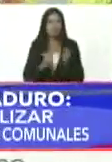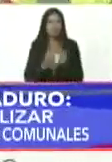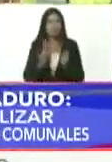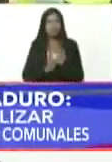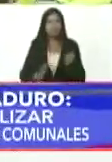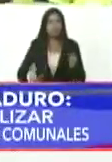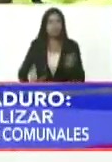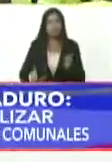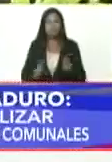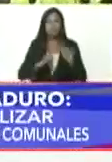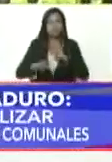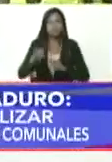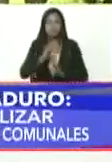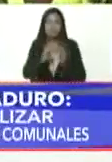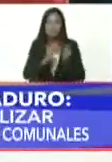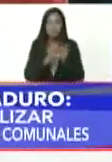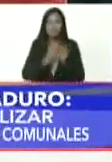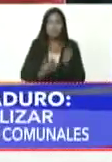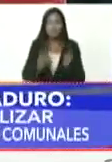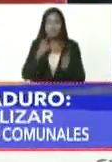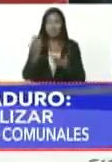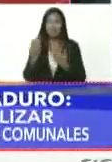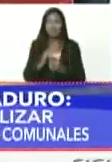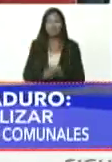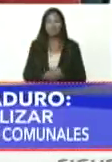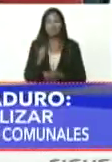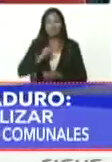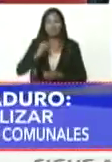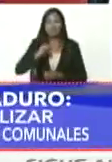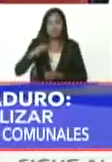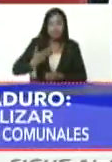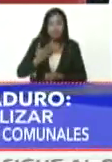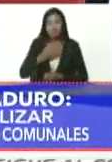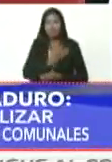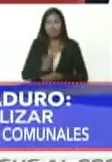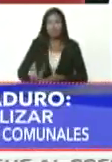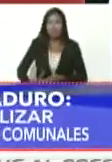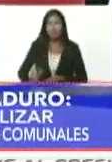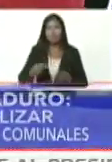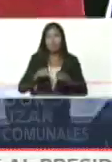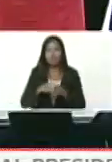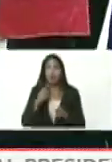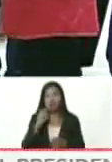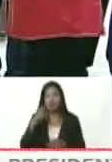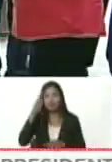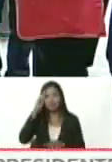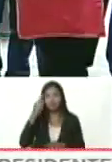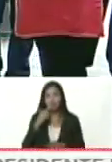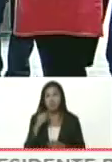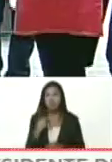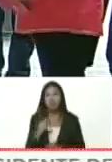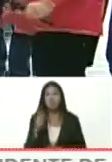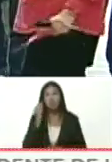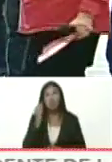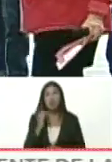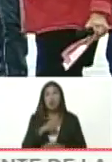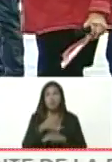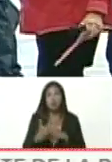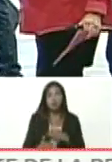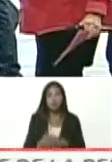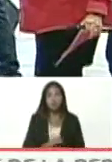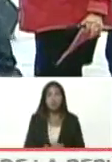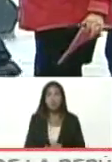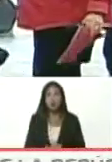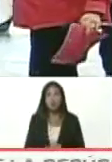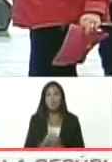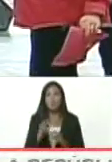ejecutiva, camarada, tiene la palabra. Así es, presidente. Tal como decía la señora Carmen Victoria, los proyectos por